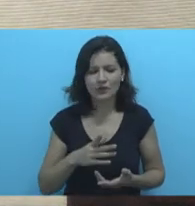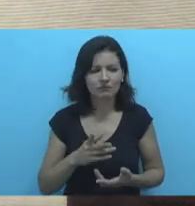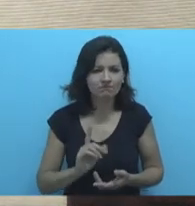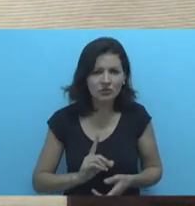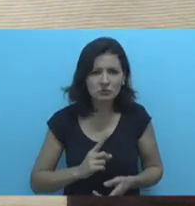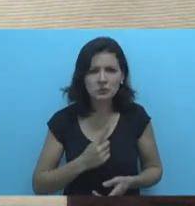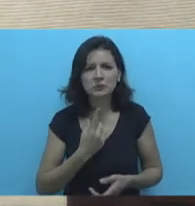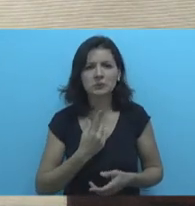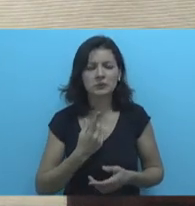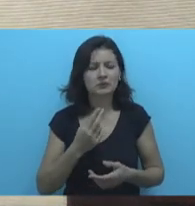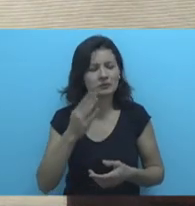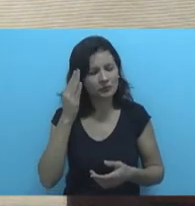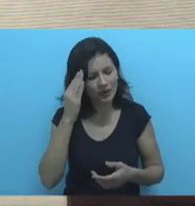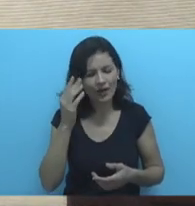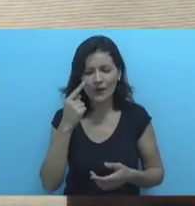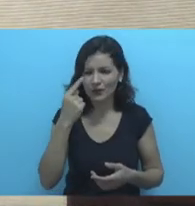militar muchas causas con él,